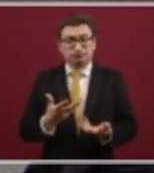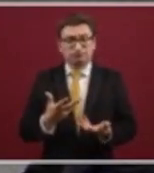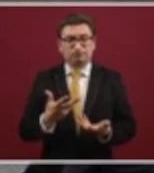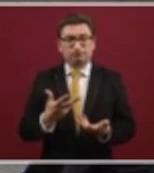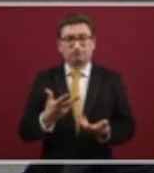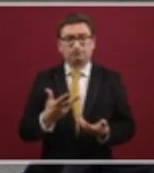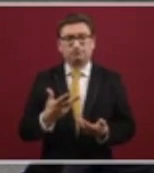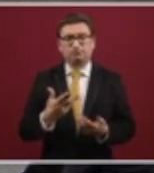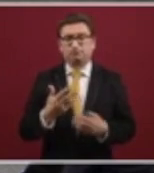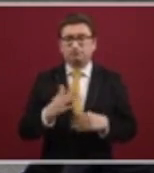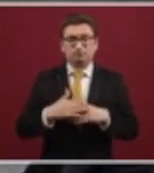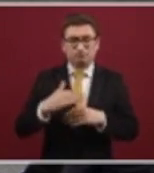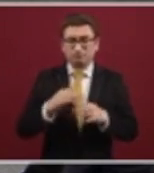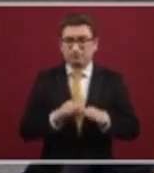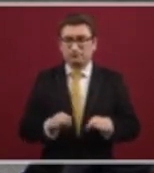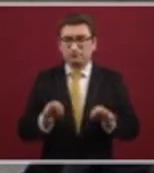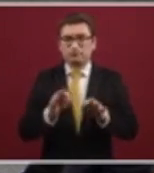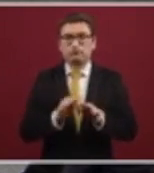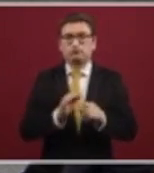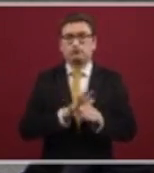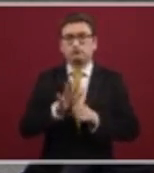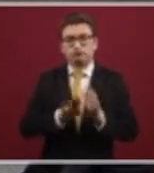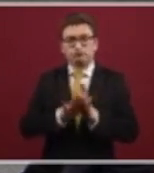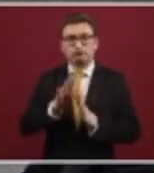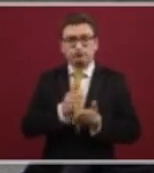tenemos que dar mayor énfasis aún al crecimiento,